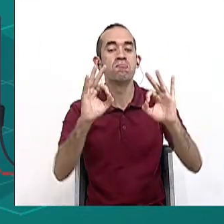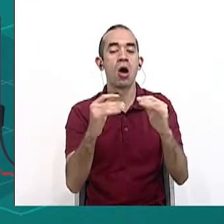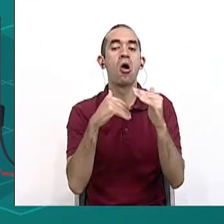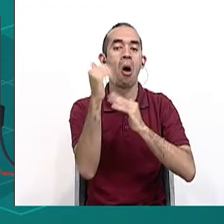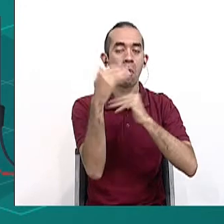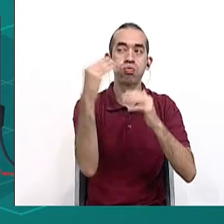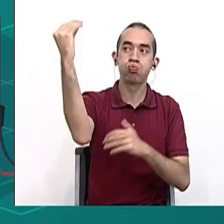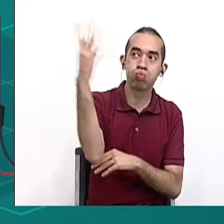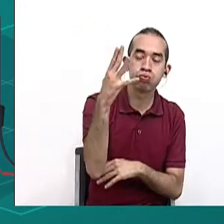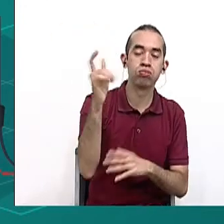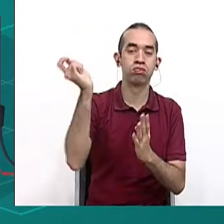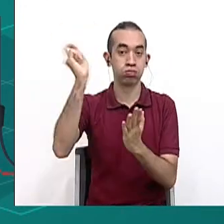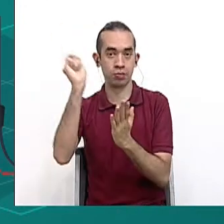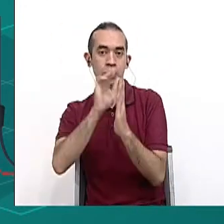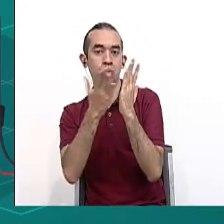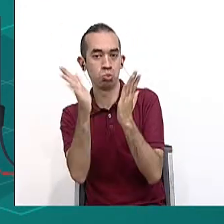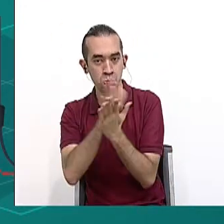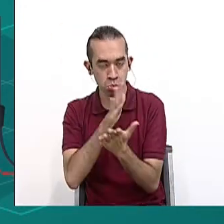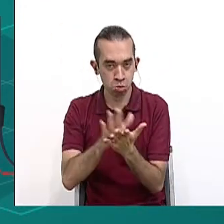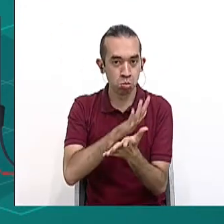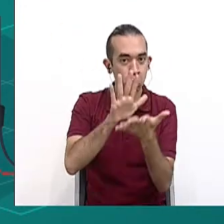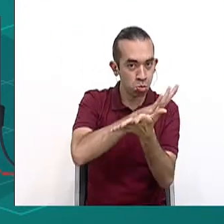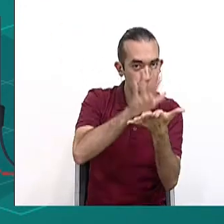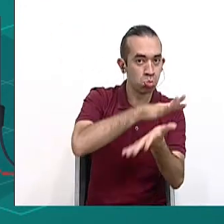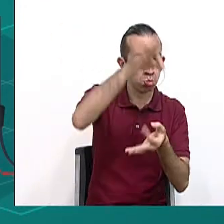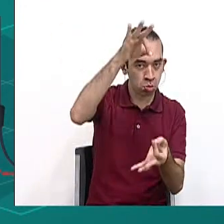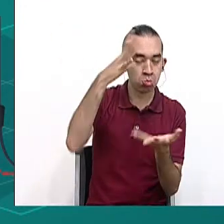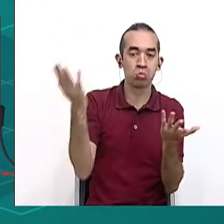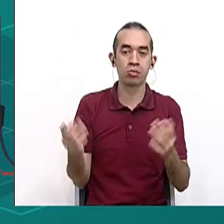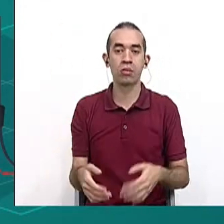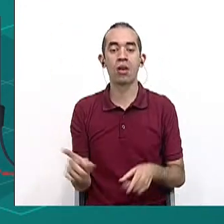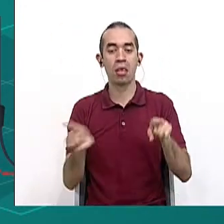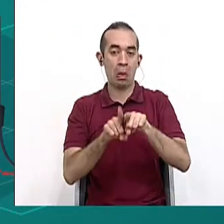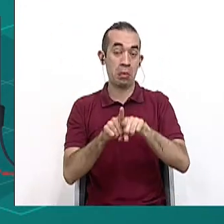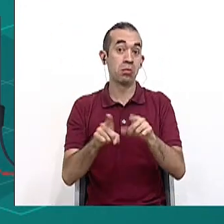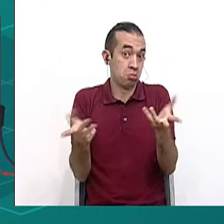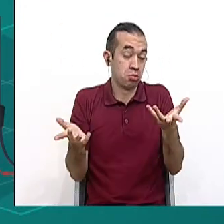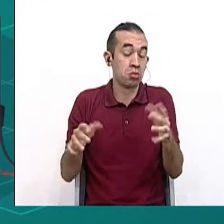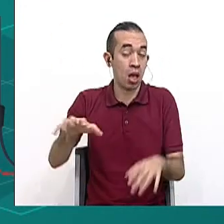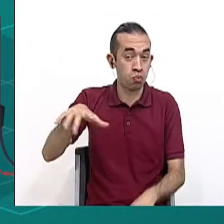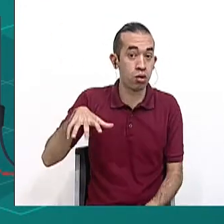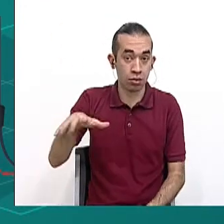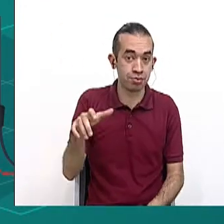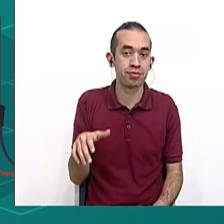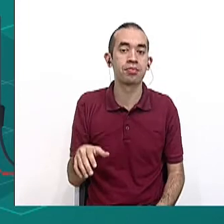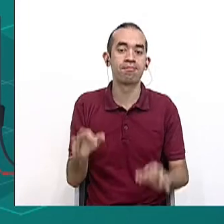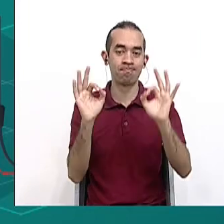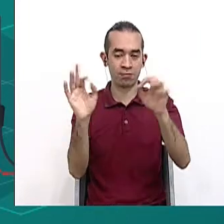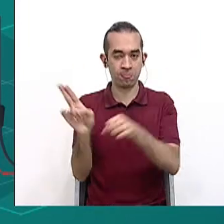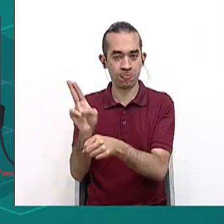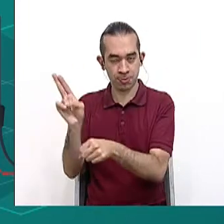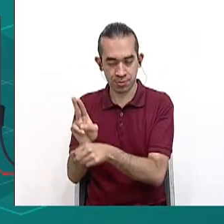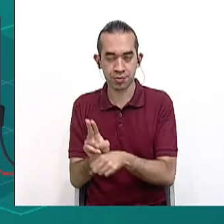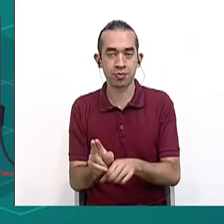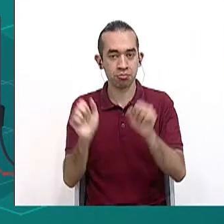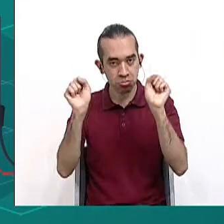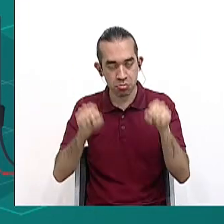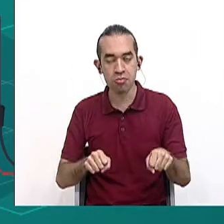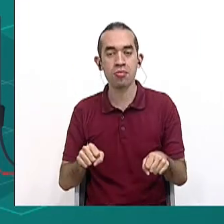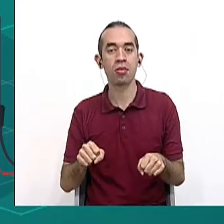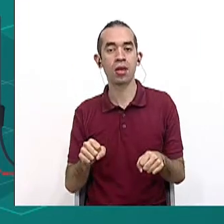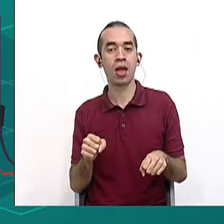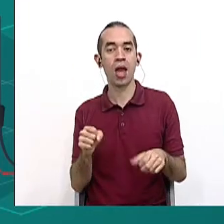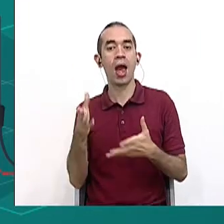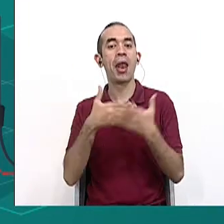lápiz, unas hojas o un cuaderno y también, si tienen por ahí una calculadora, va a ser muy útil para que podamos